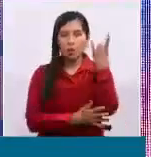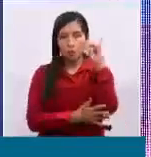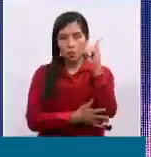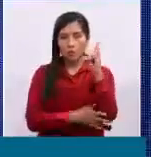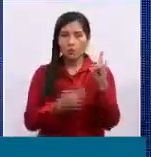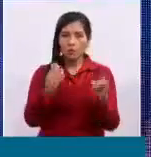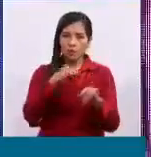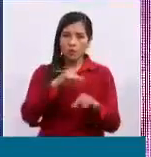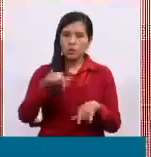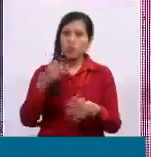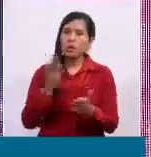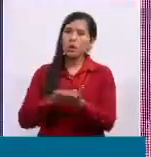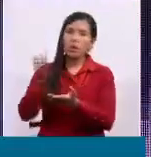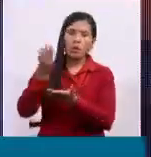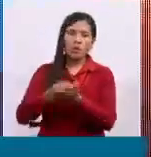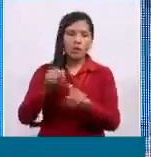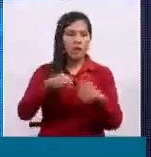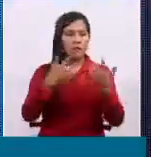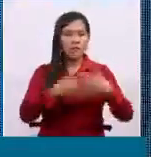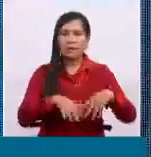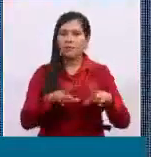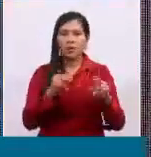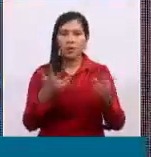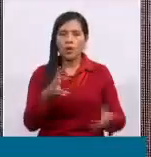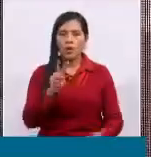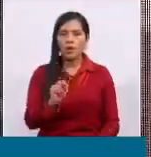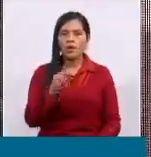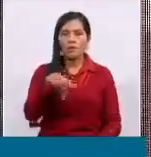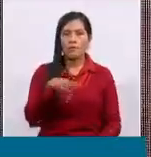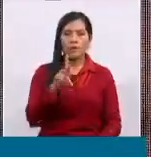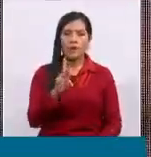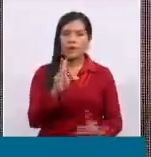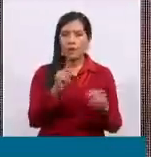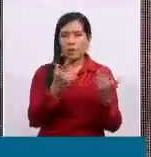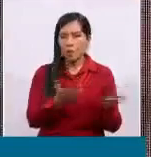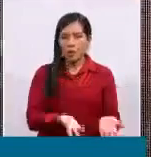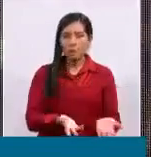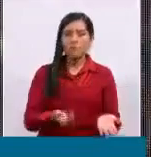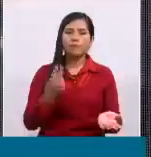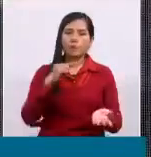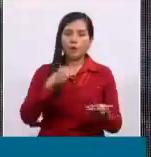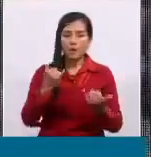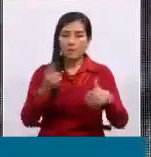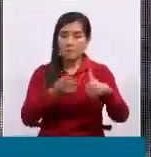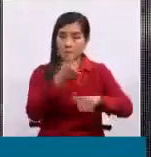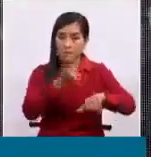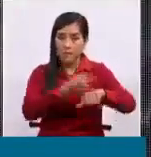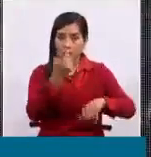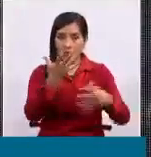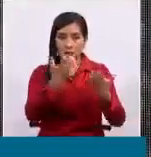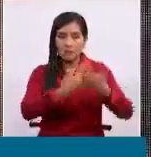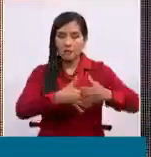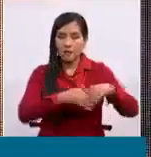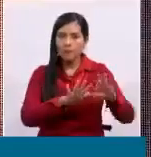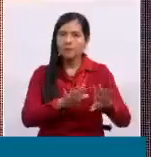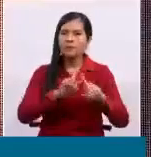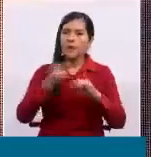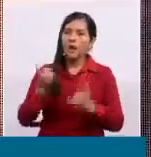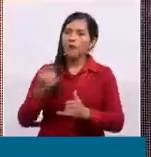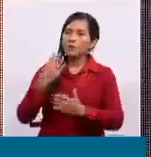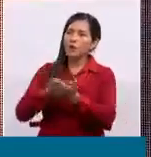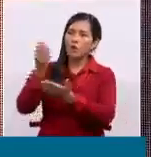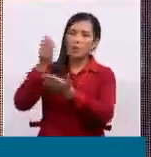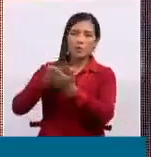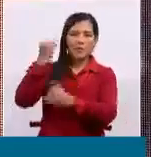está importando, no producimos este NPK y va a ser la primera vez que lo hagamos en el país. ¿El